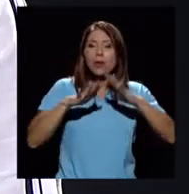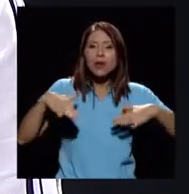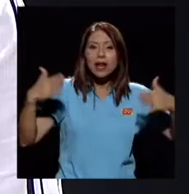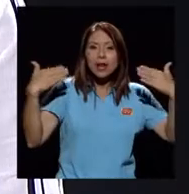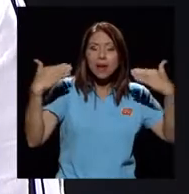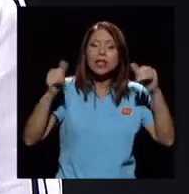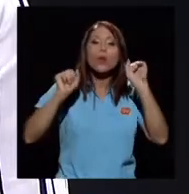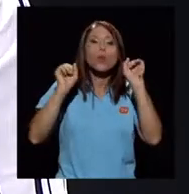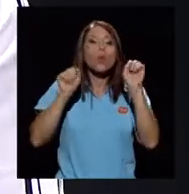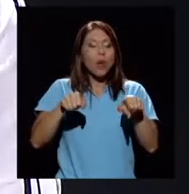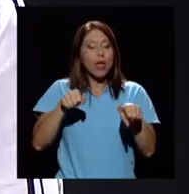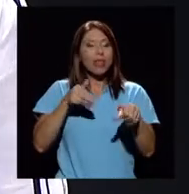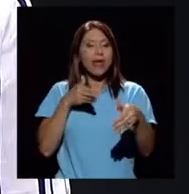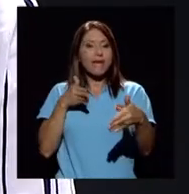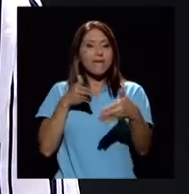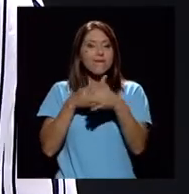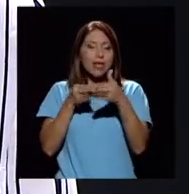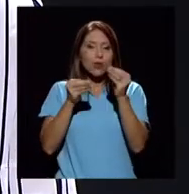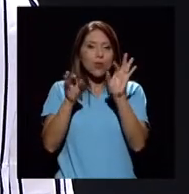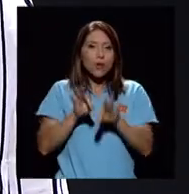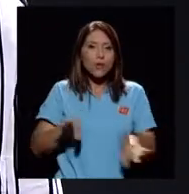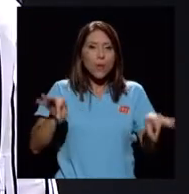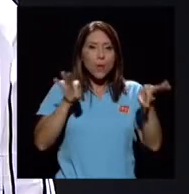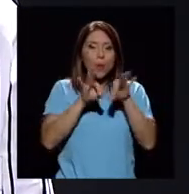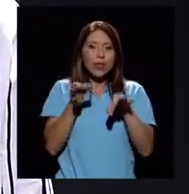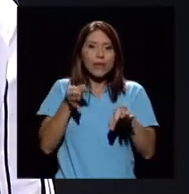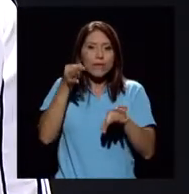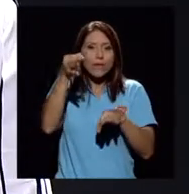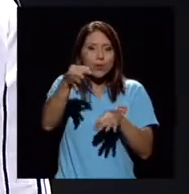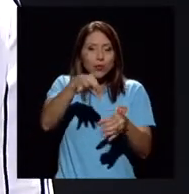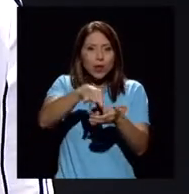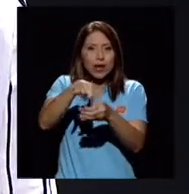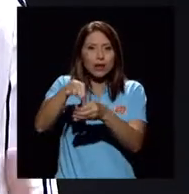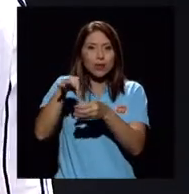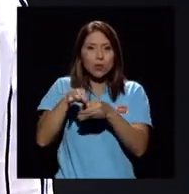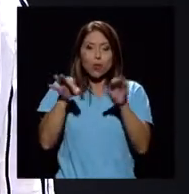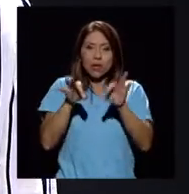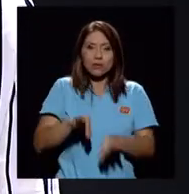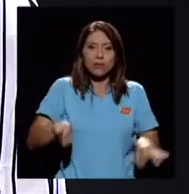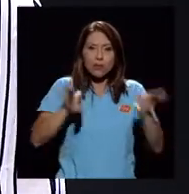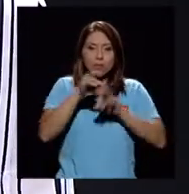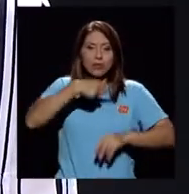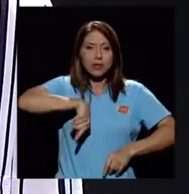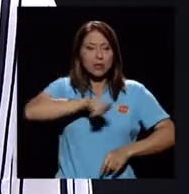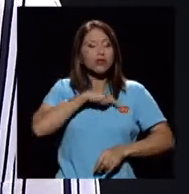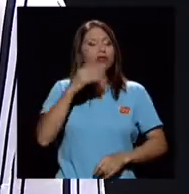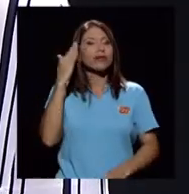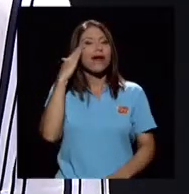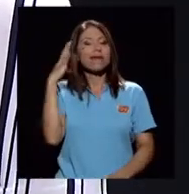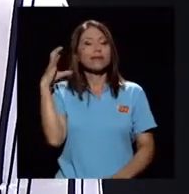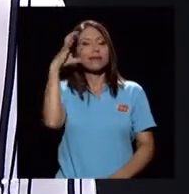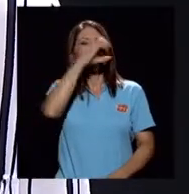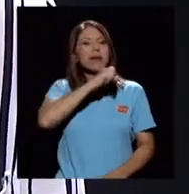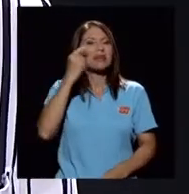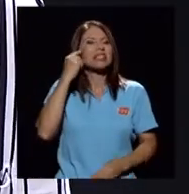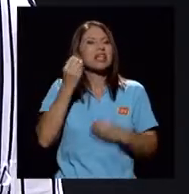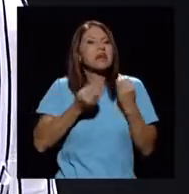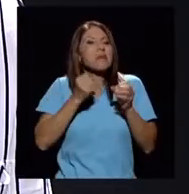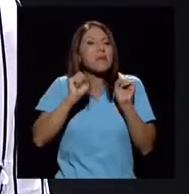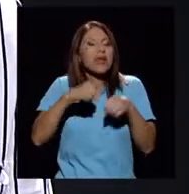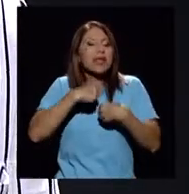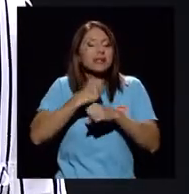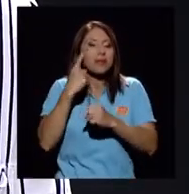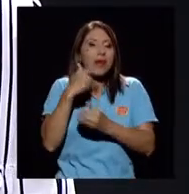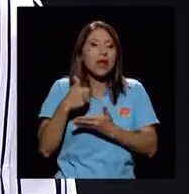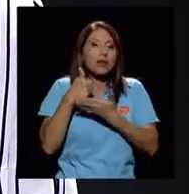un efecto muy importante en la agricultura a futuro y es importante que comencemos a tomar conciencia y a pensar en algunas medidas para